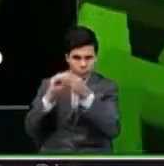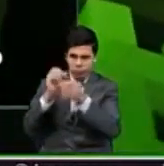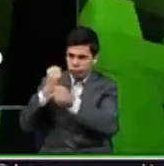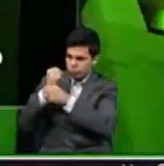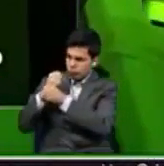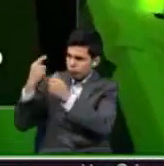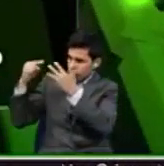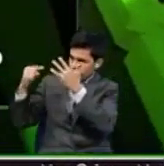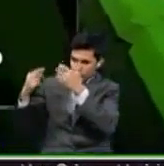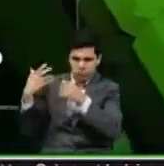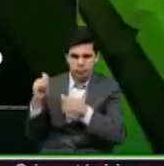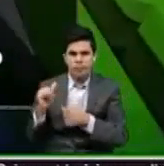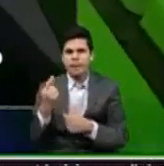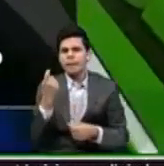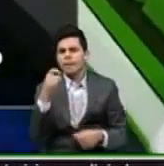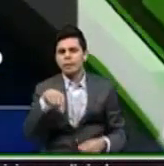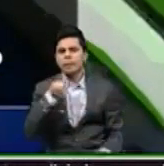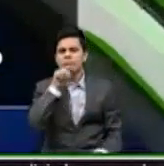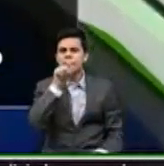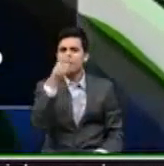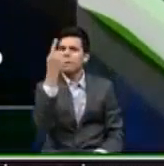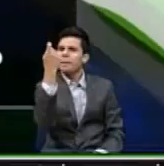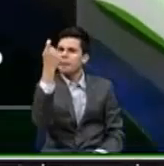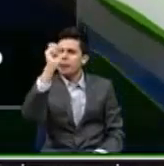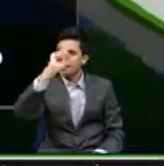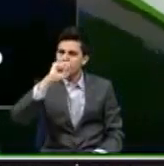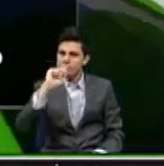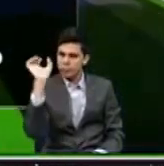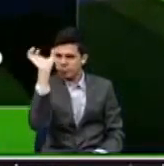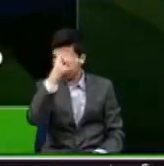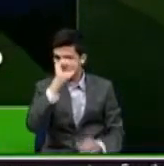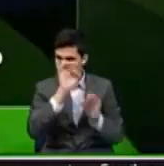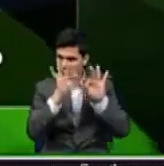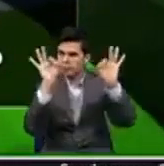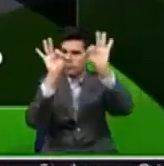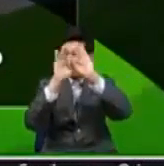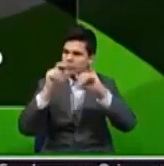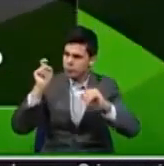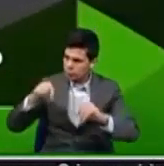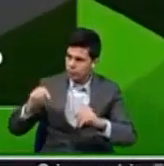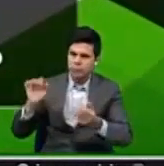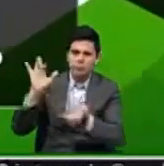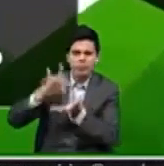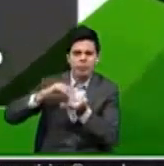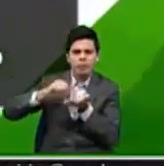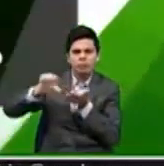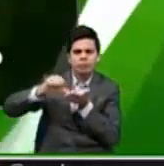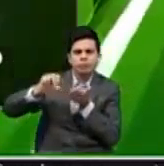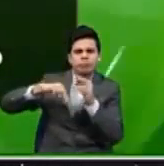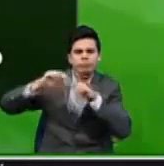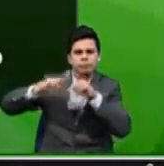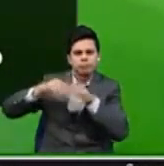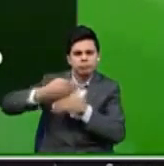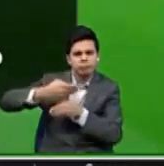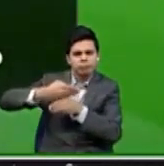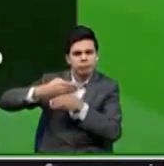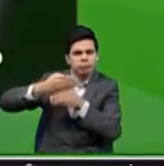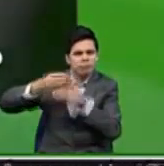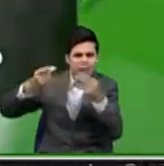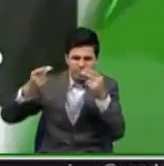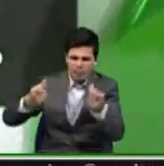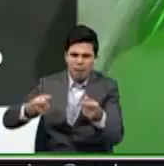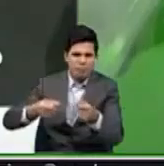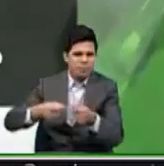trabajo, pero le incumplió a Bucaramanga. Lo ideal es que pudiéramos contar con la finalización de esas obras en poco